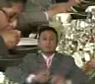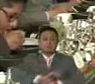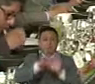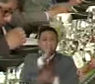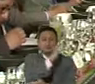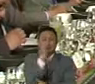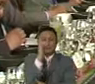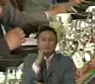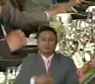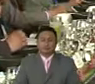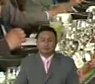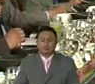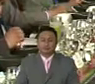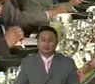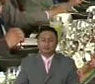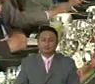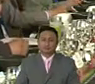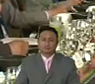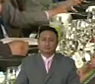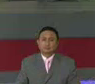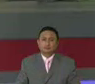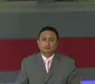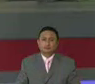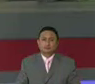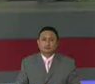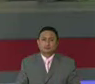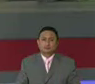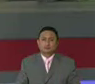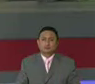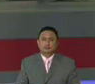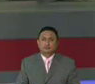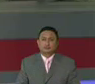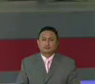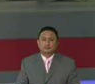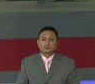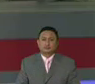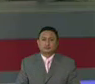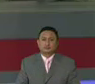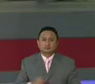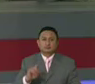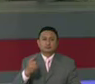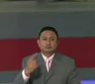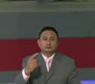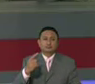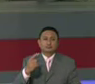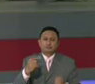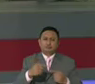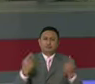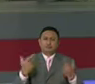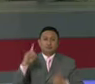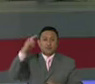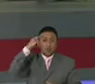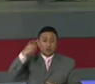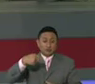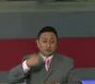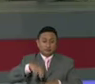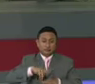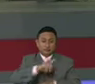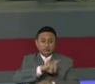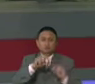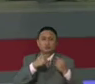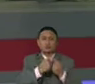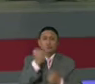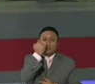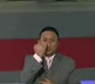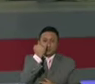honestidad. En Quito informó Adriana Rojas. Se genera el primer desacuerdo entre el Gobierno Nacional y la